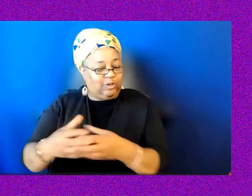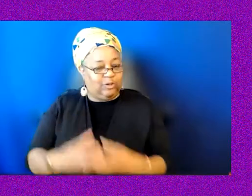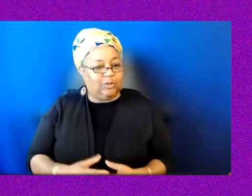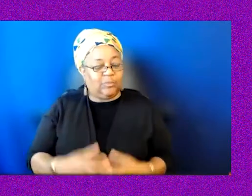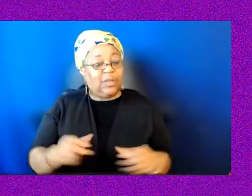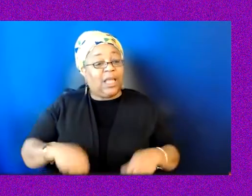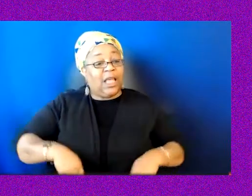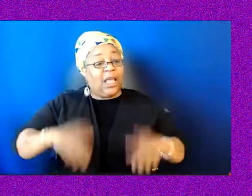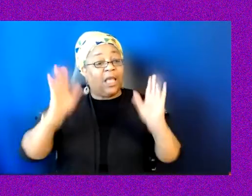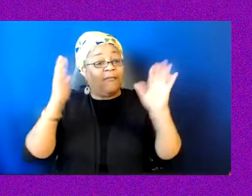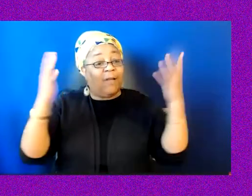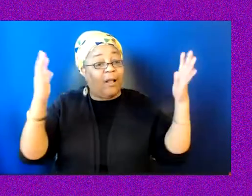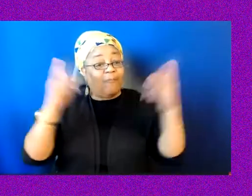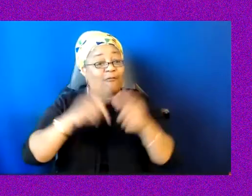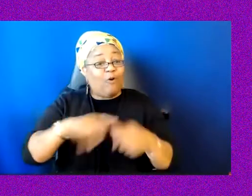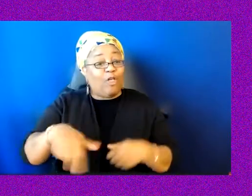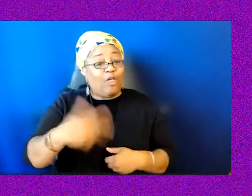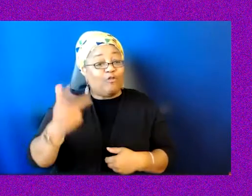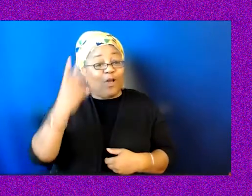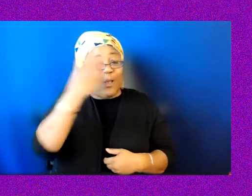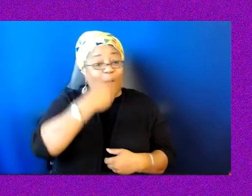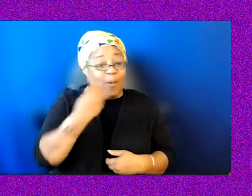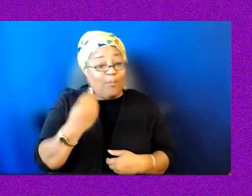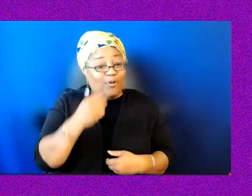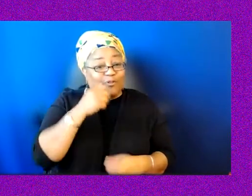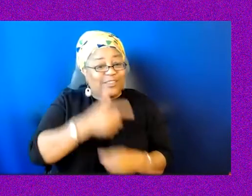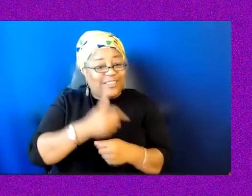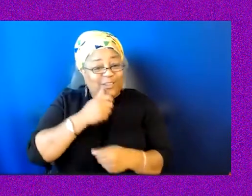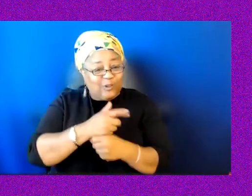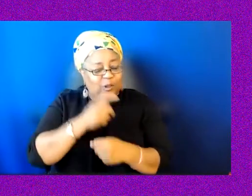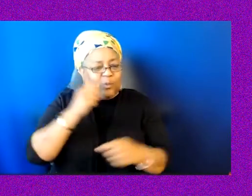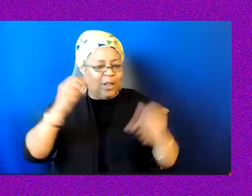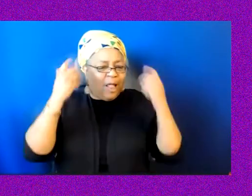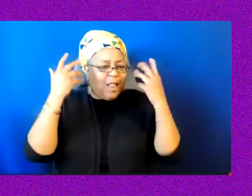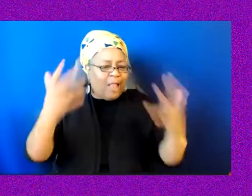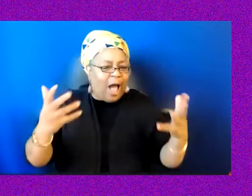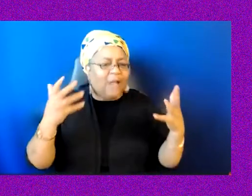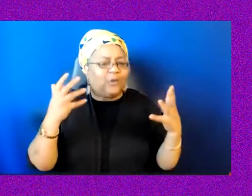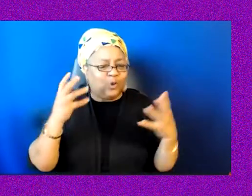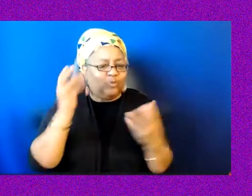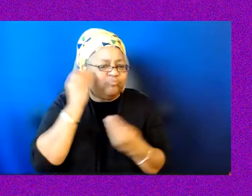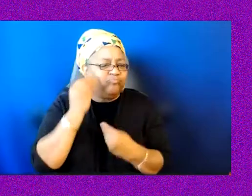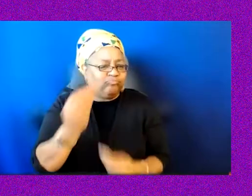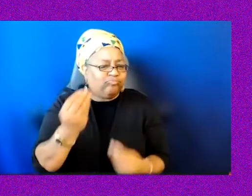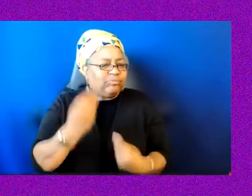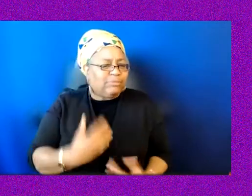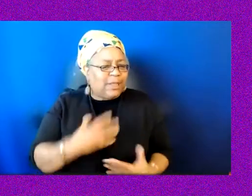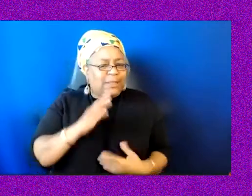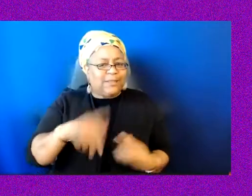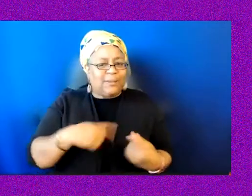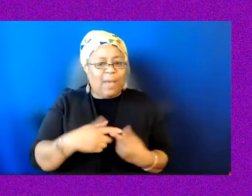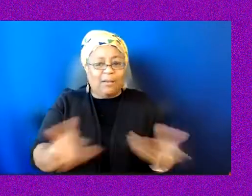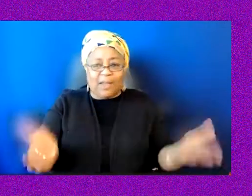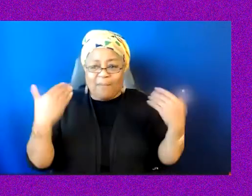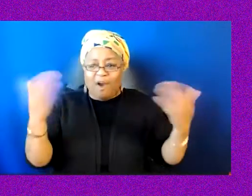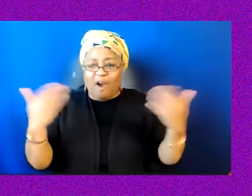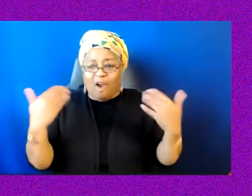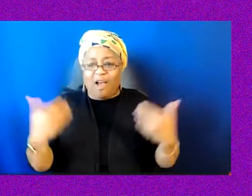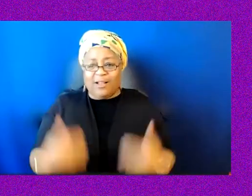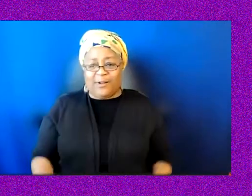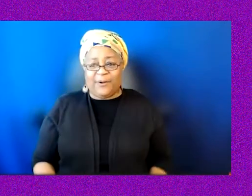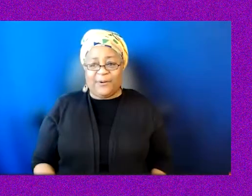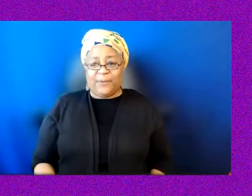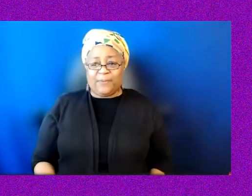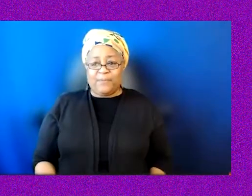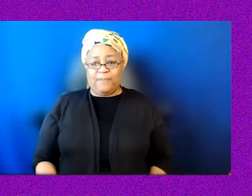sisters, with tres lots of hermanas, tres mujeres Come on, y'all. Increíbles, con muchas cosas que contarnos.